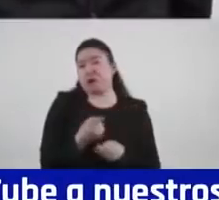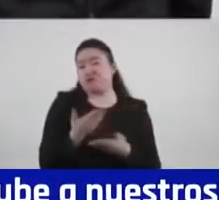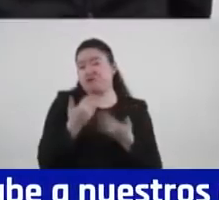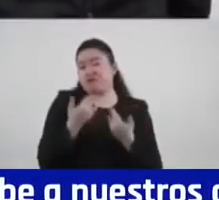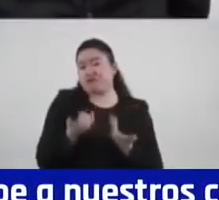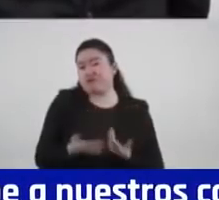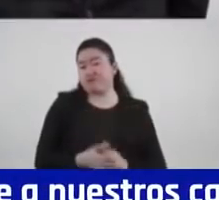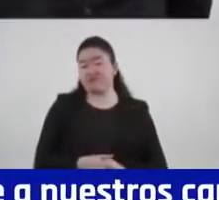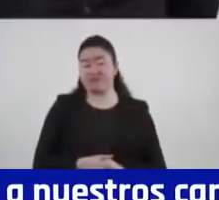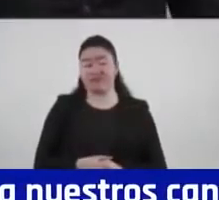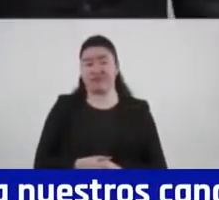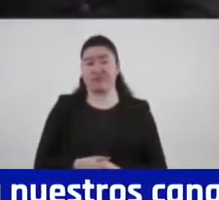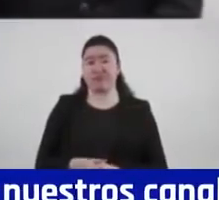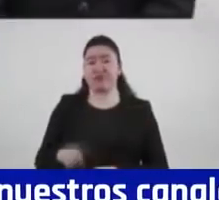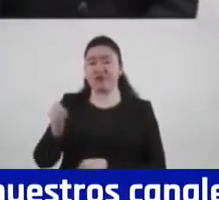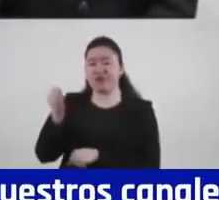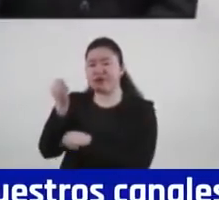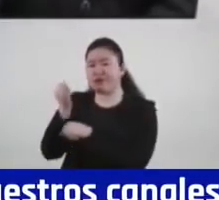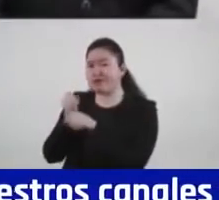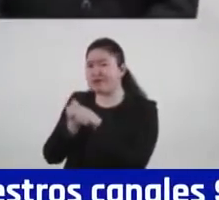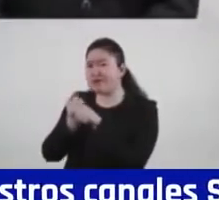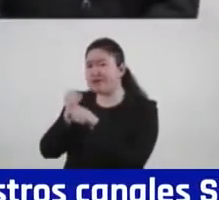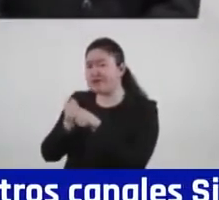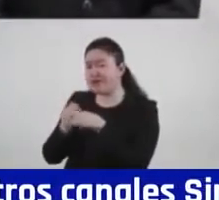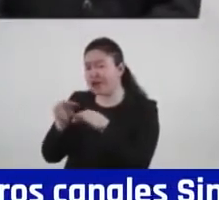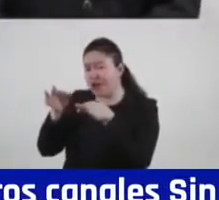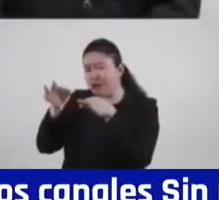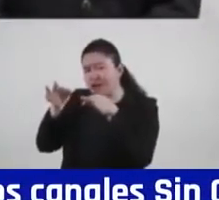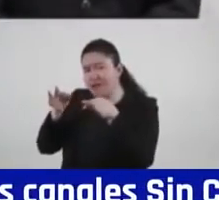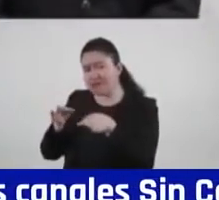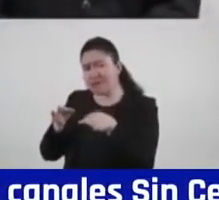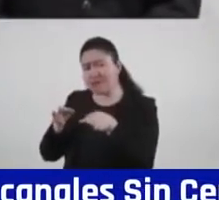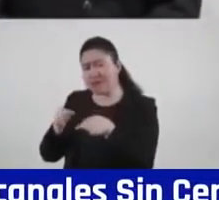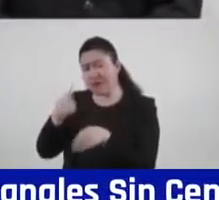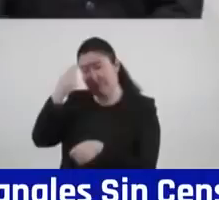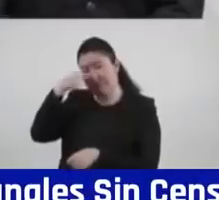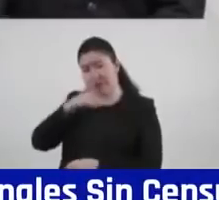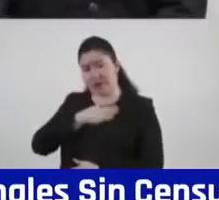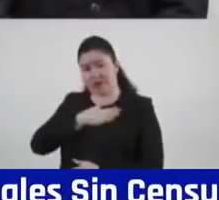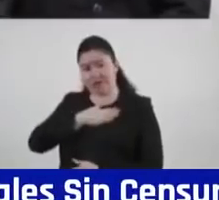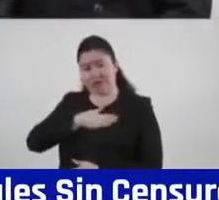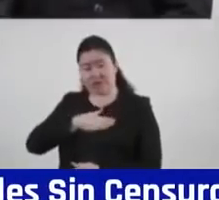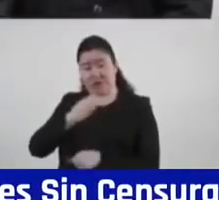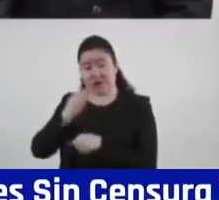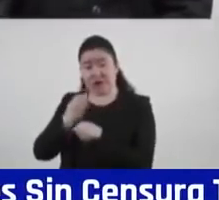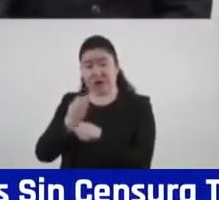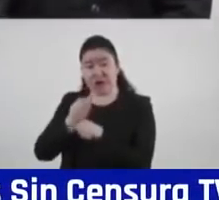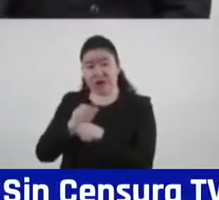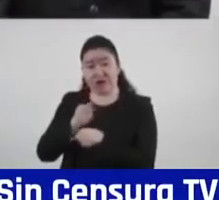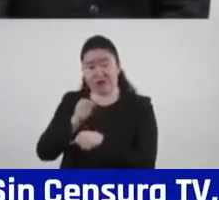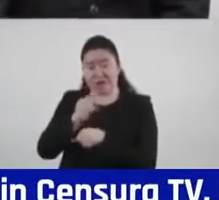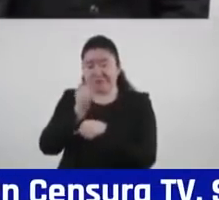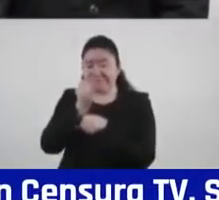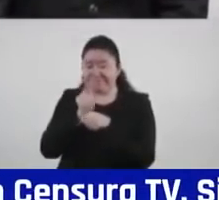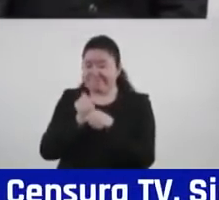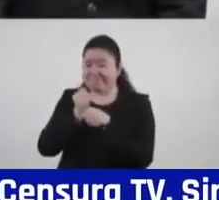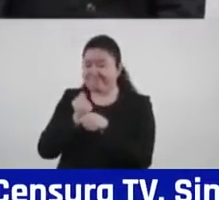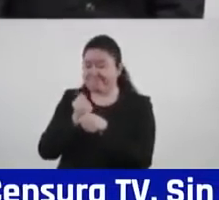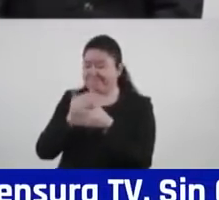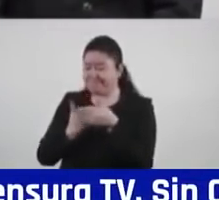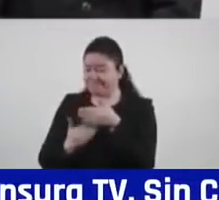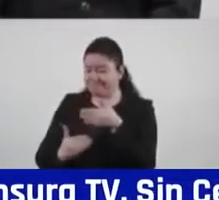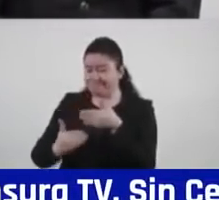Llegar al fondo de las investigaciones, a la verdad, a la justicia. En este proceso, mientras se llevan a cabo las